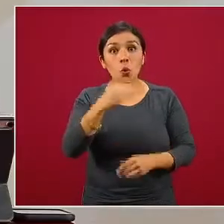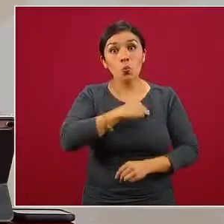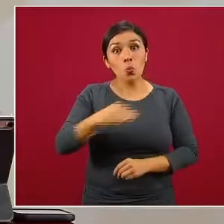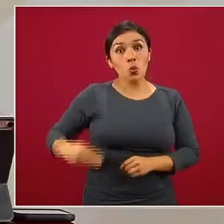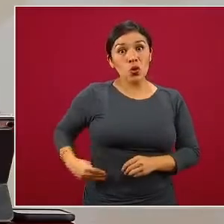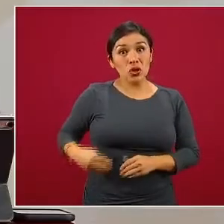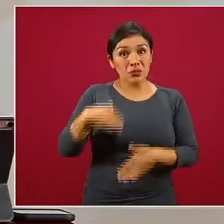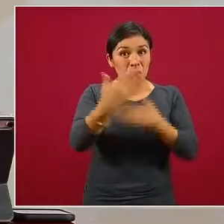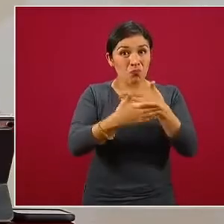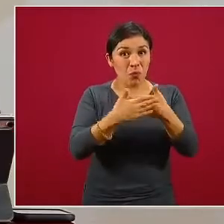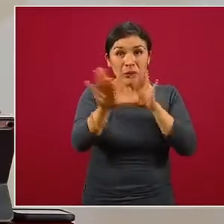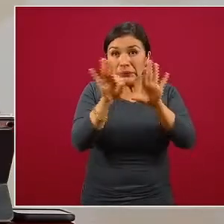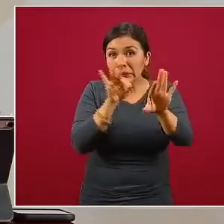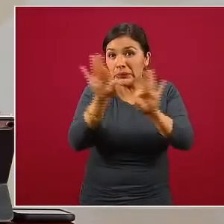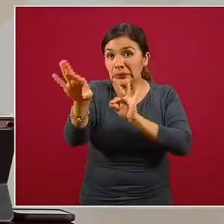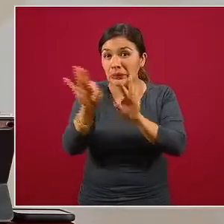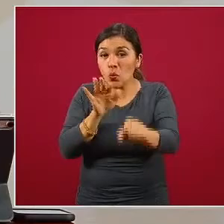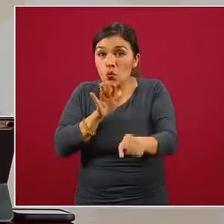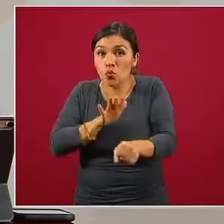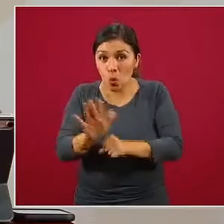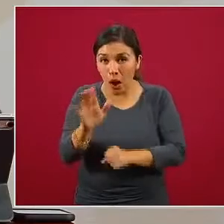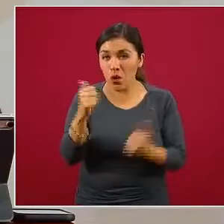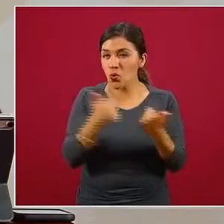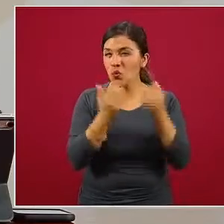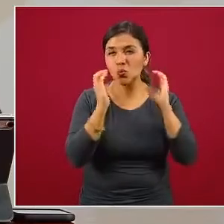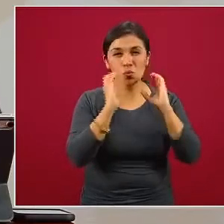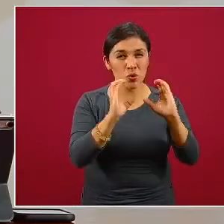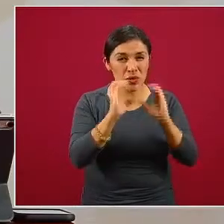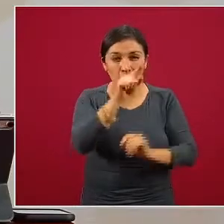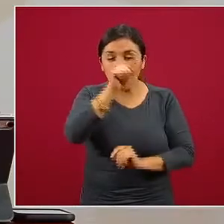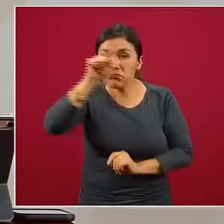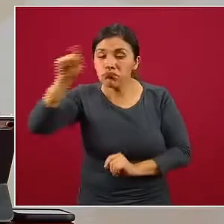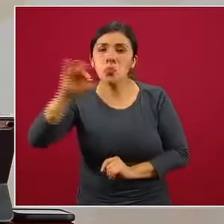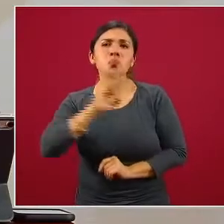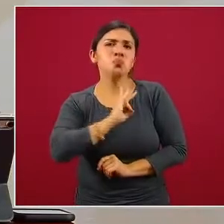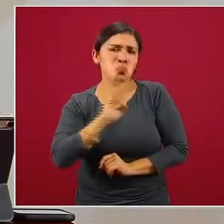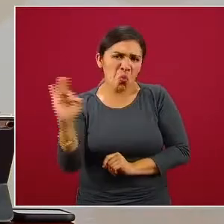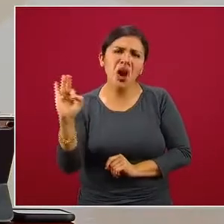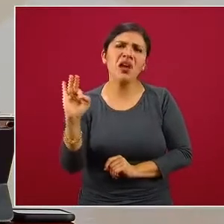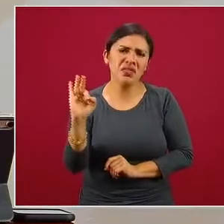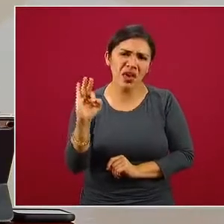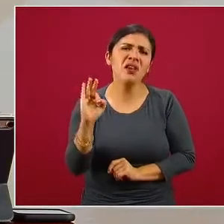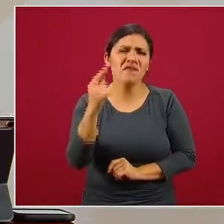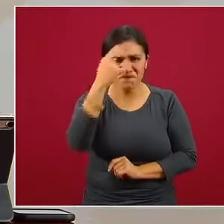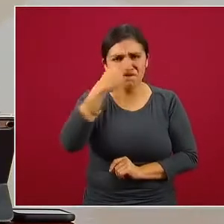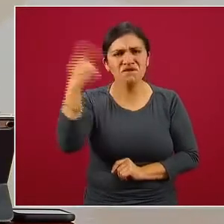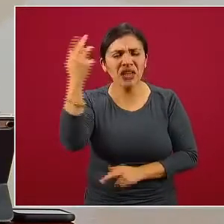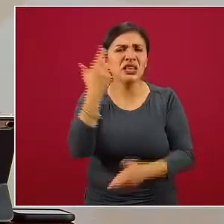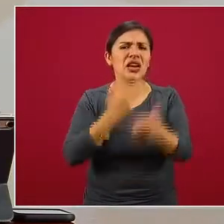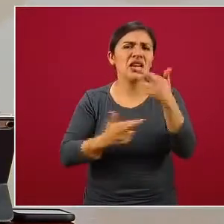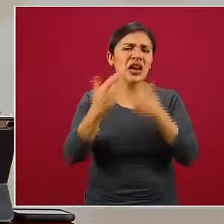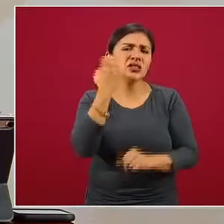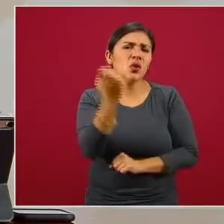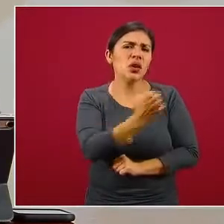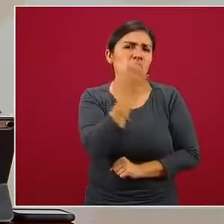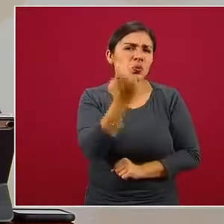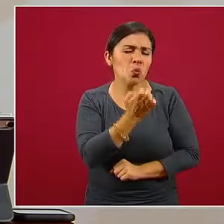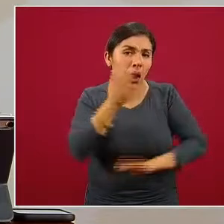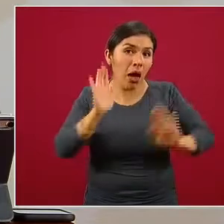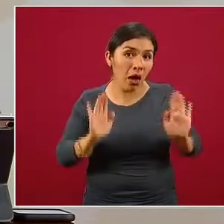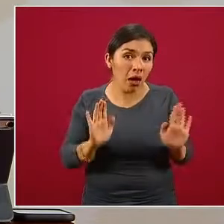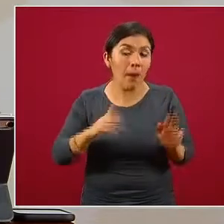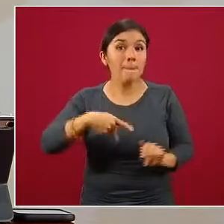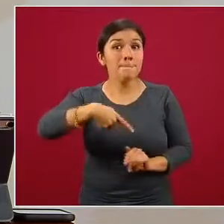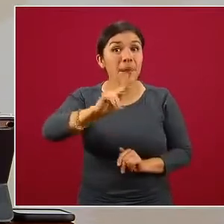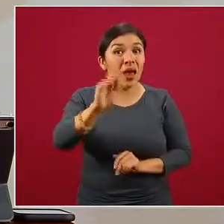municipios seleccionados de manera muy cuidadosa, puede ser que haya un regreso fácil a la parte de la vida escolar, pero en